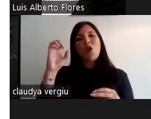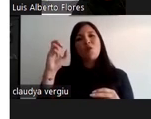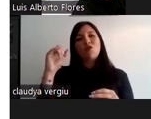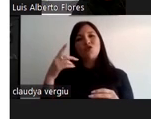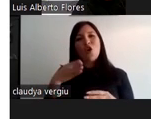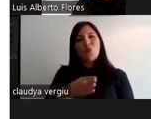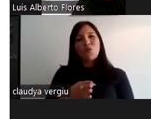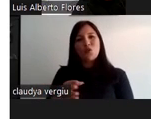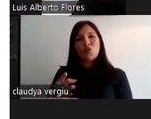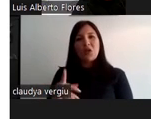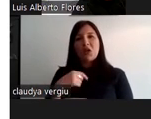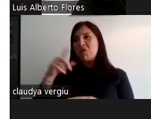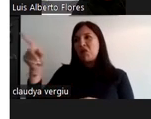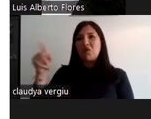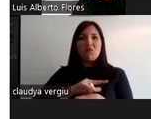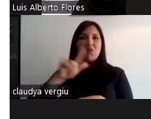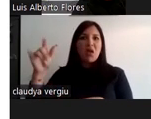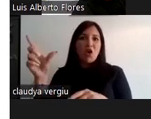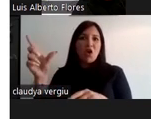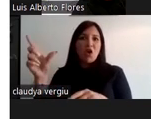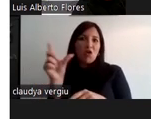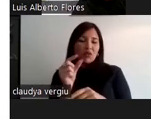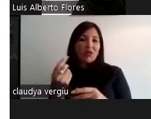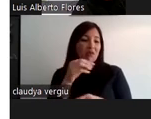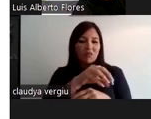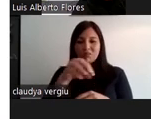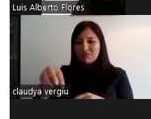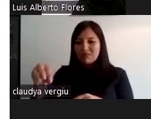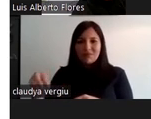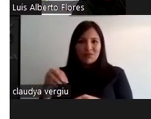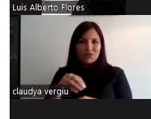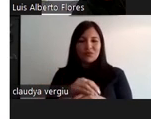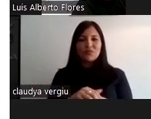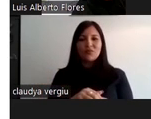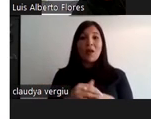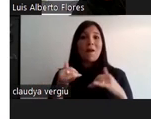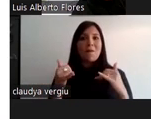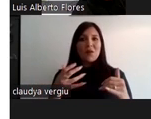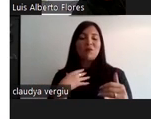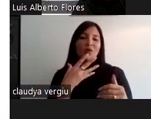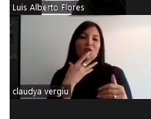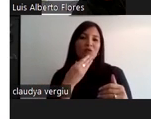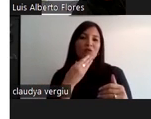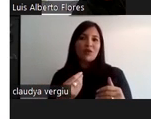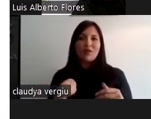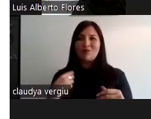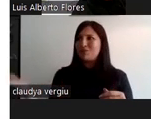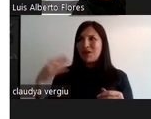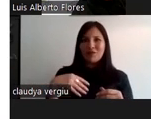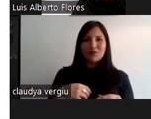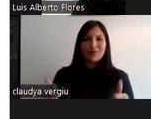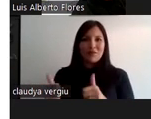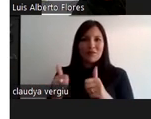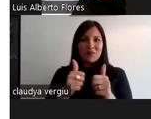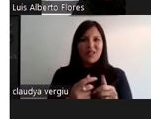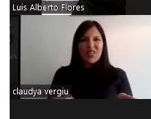viaje corto de repente no muy largo o distintos puntos no muy como antes pero me ha gustado Y qué te parece que Si